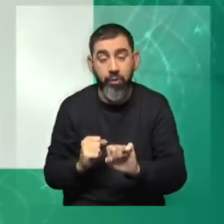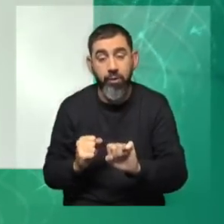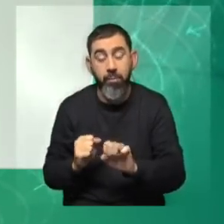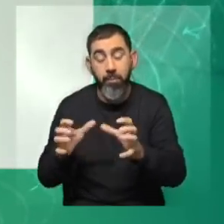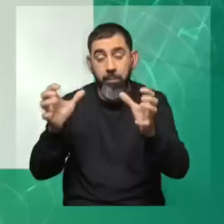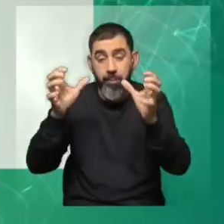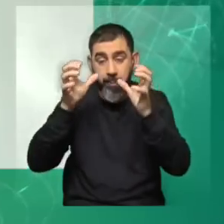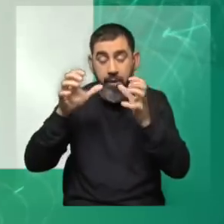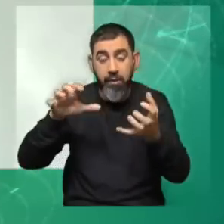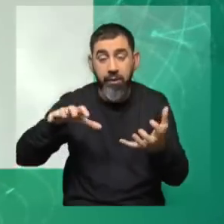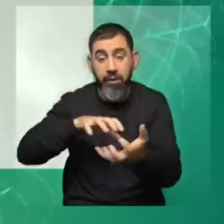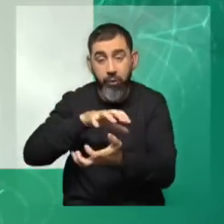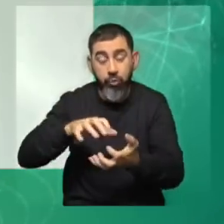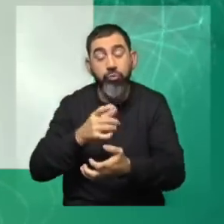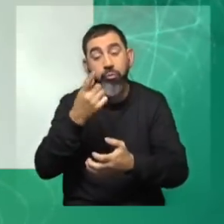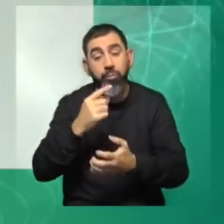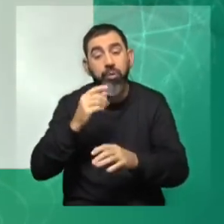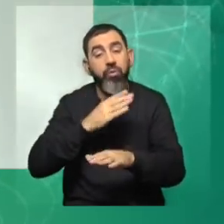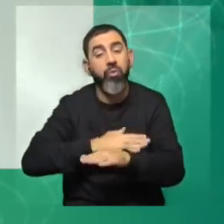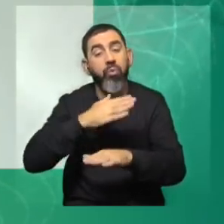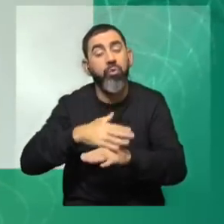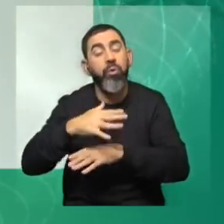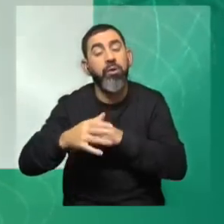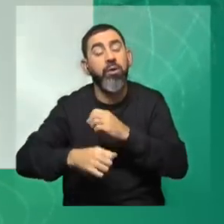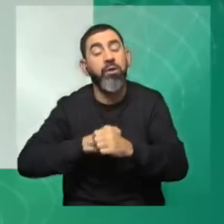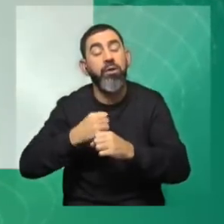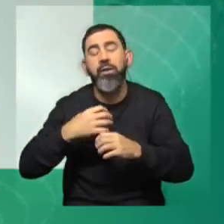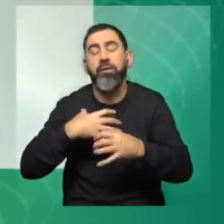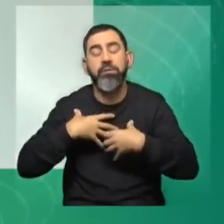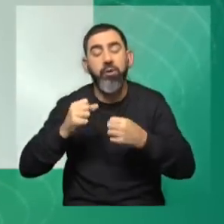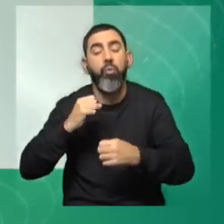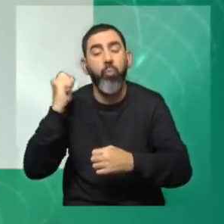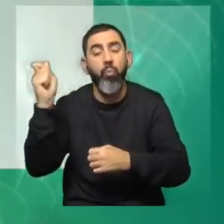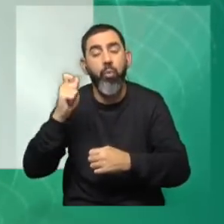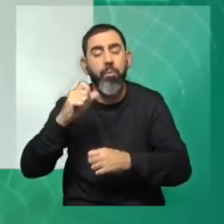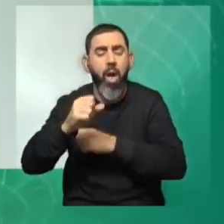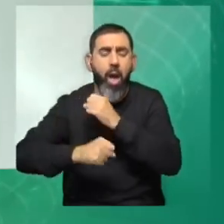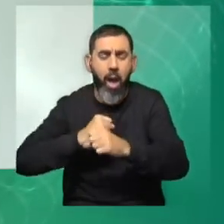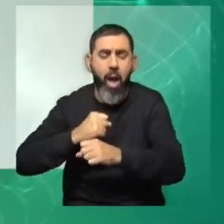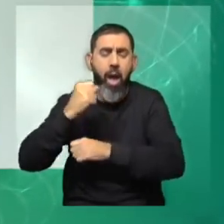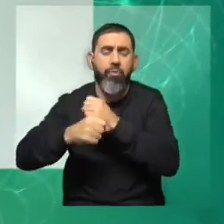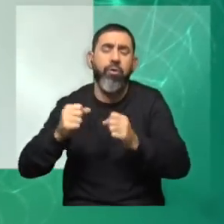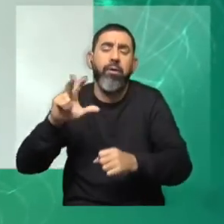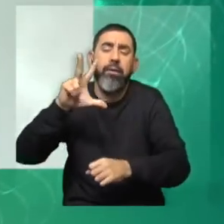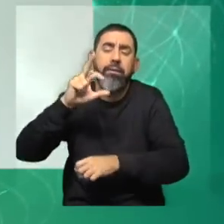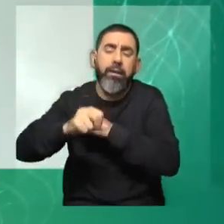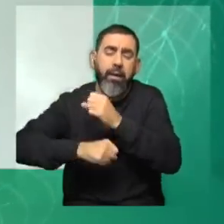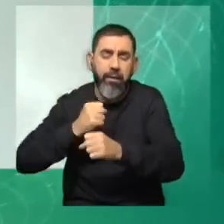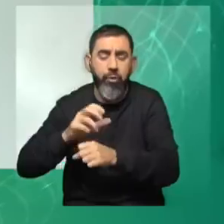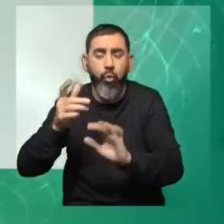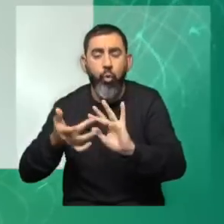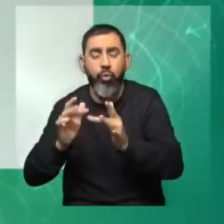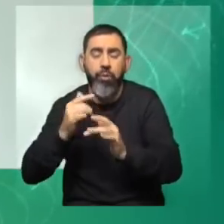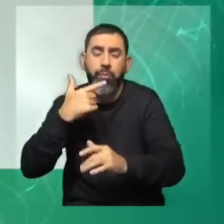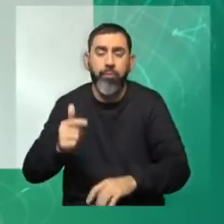son más este complicados Pero también con un efecto a la salud pública que se ve luego de estar expuesto 20 30 años a esos